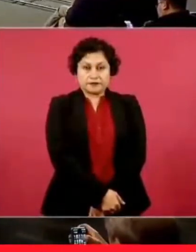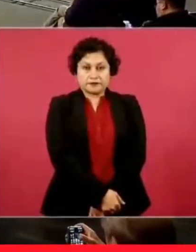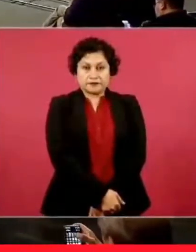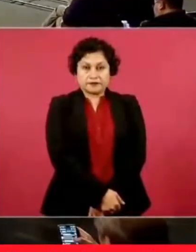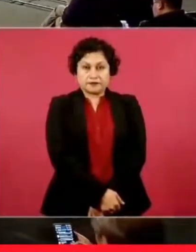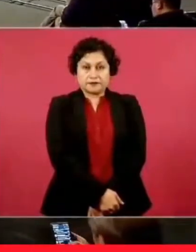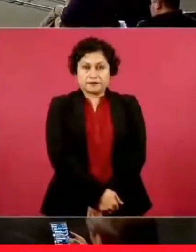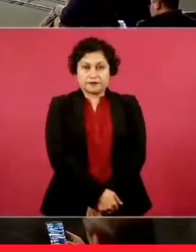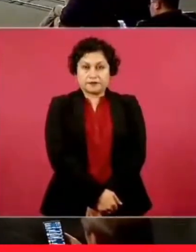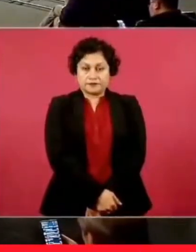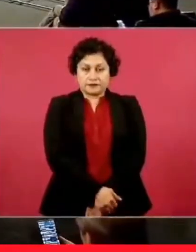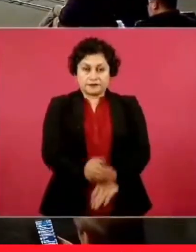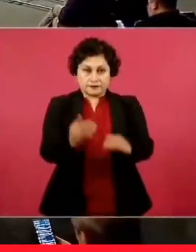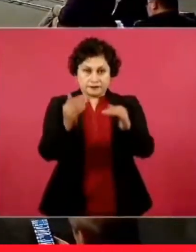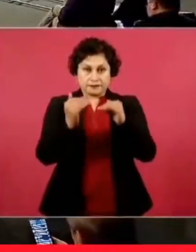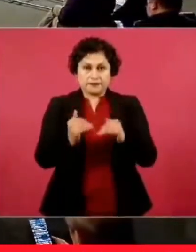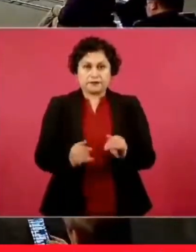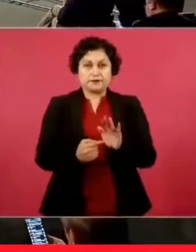Adelante.